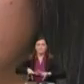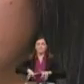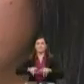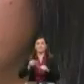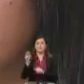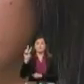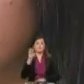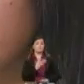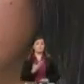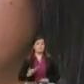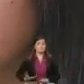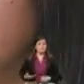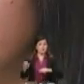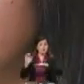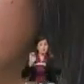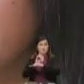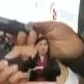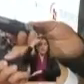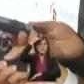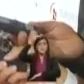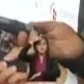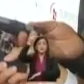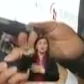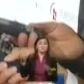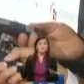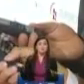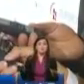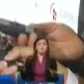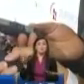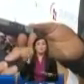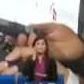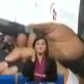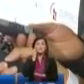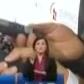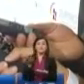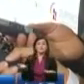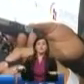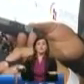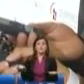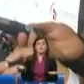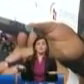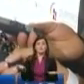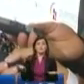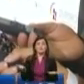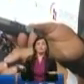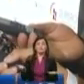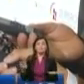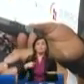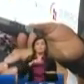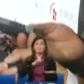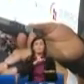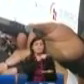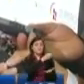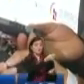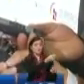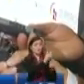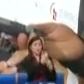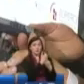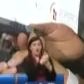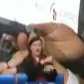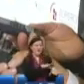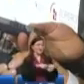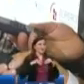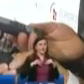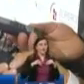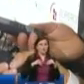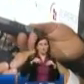del vicepresidente ecuatoriano Jorge Glass. Nos dejó esa experiencia. Entonces, si es que nos plegamos a una información y después